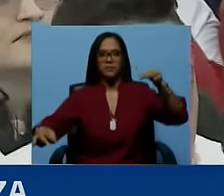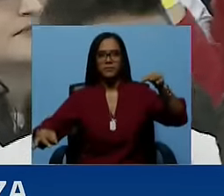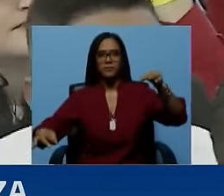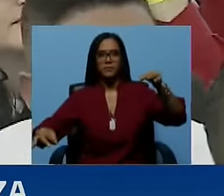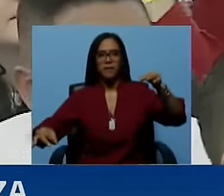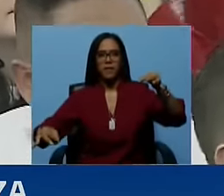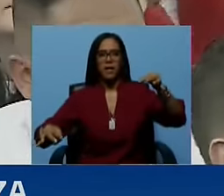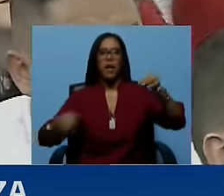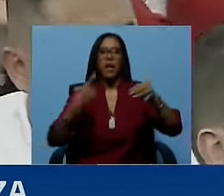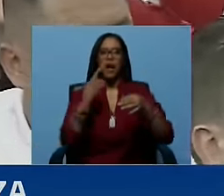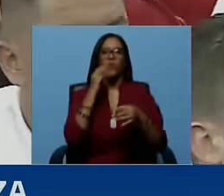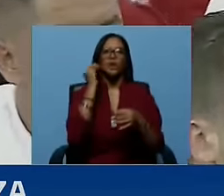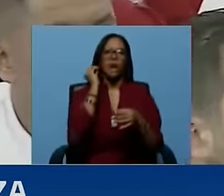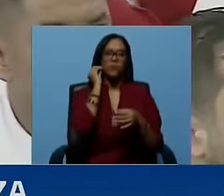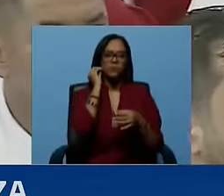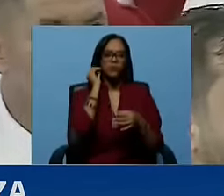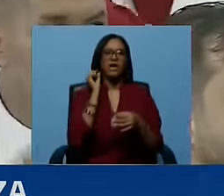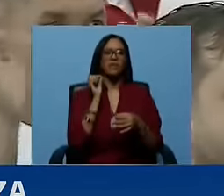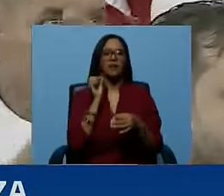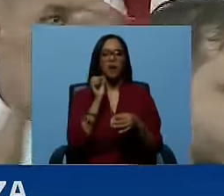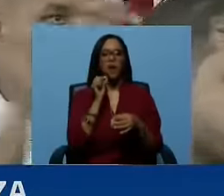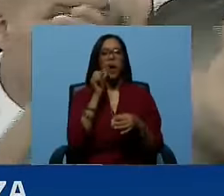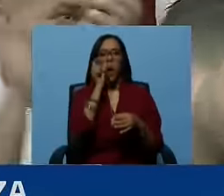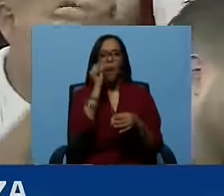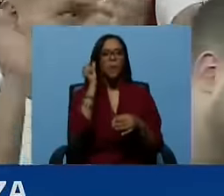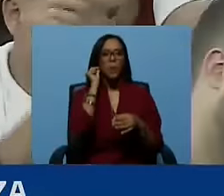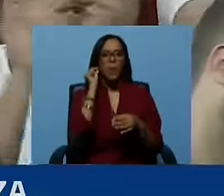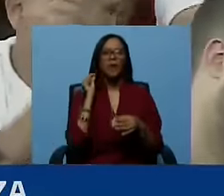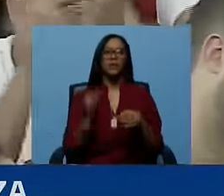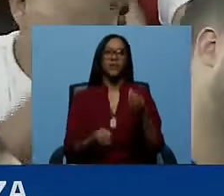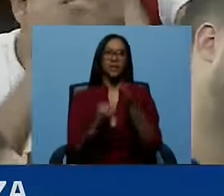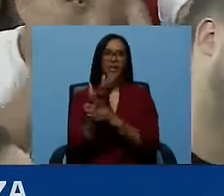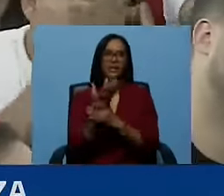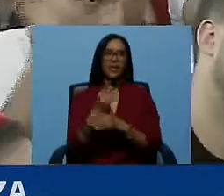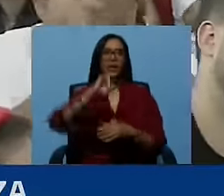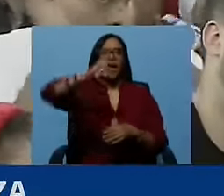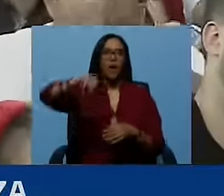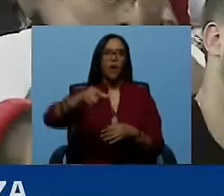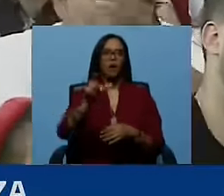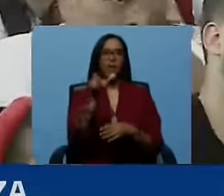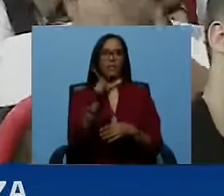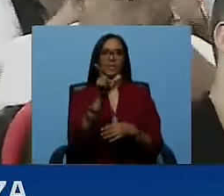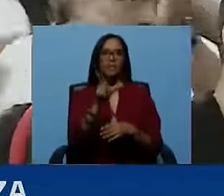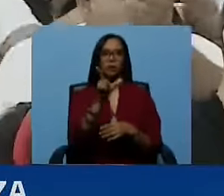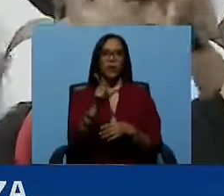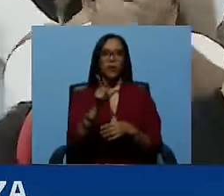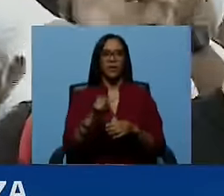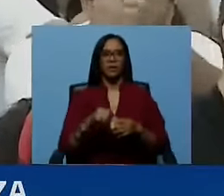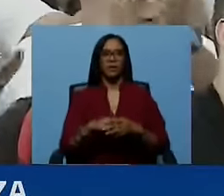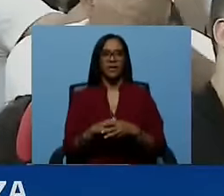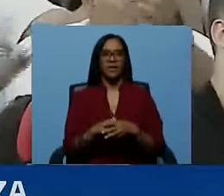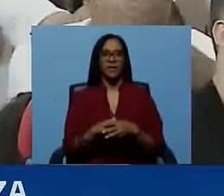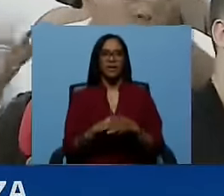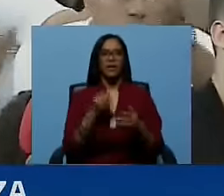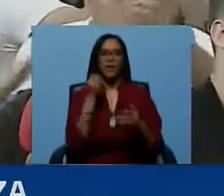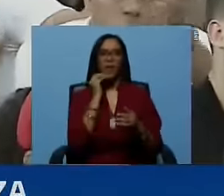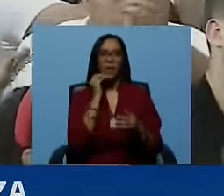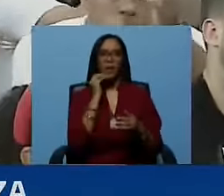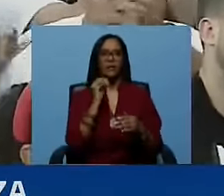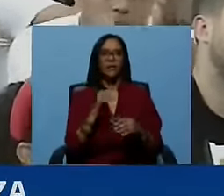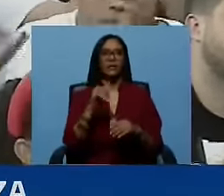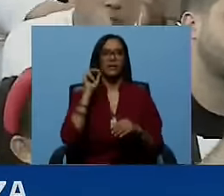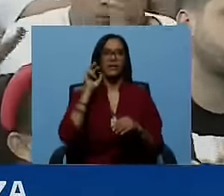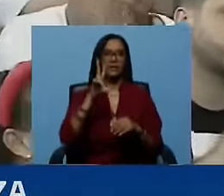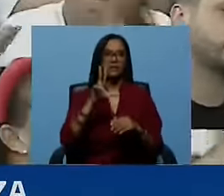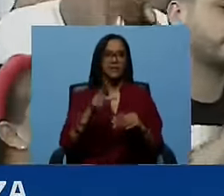a una muchacha o a un muchacho surgido de la fila de la JPSUV y de las juventudes de las tres generaciones que